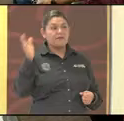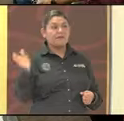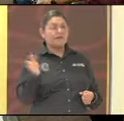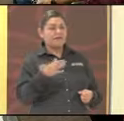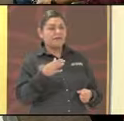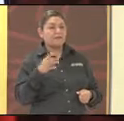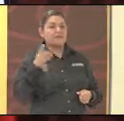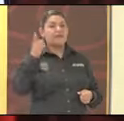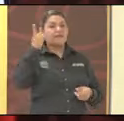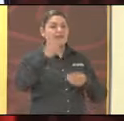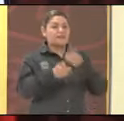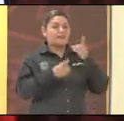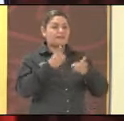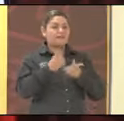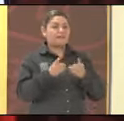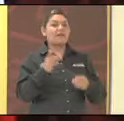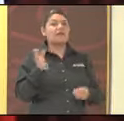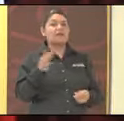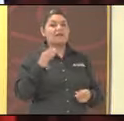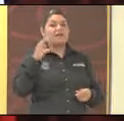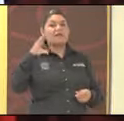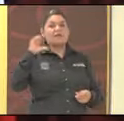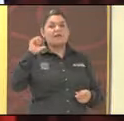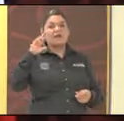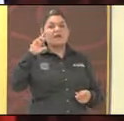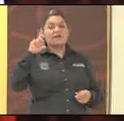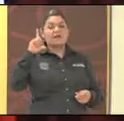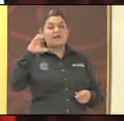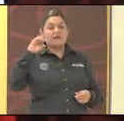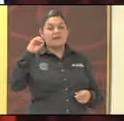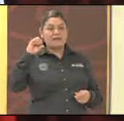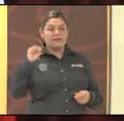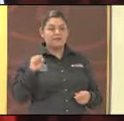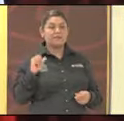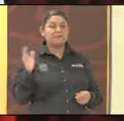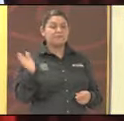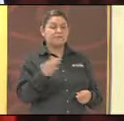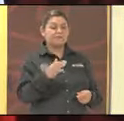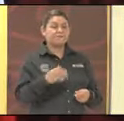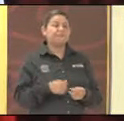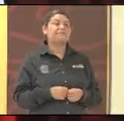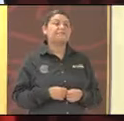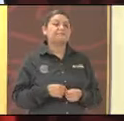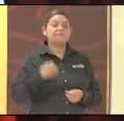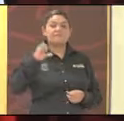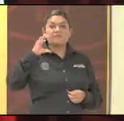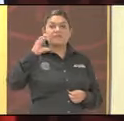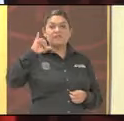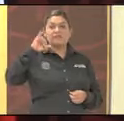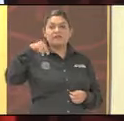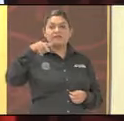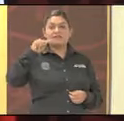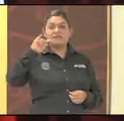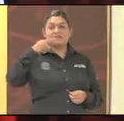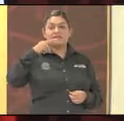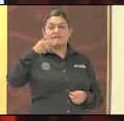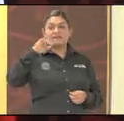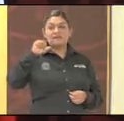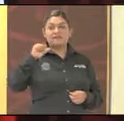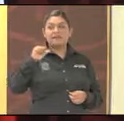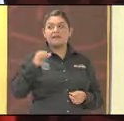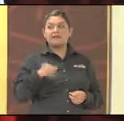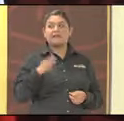director de Deportes, Rubén Herbert, director de Ecología, Cintia Jaime, coordinadora de comunicación